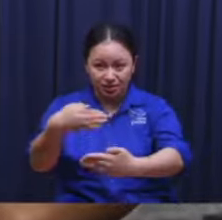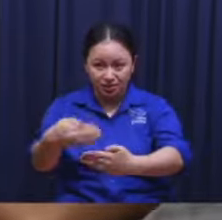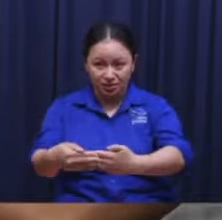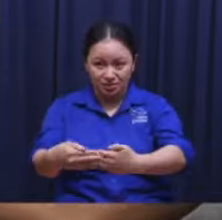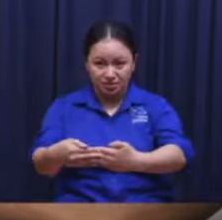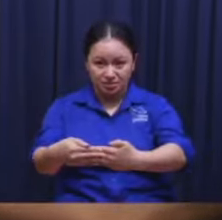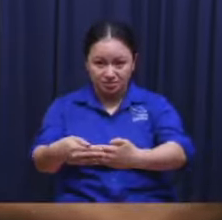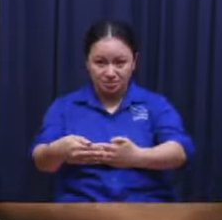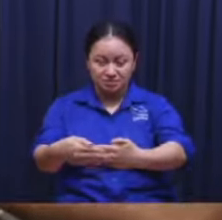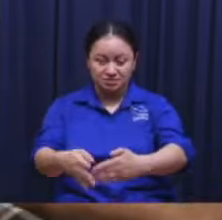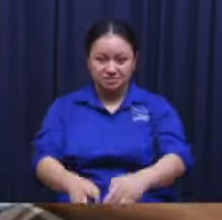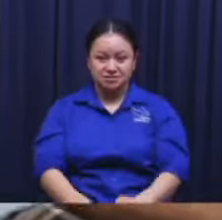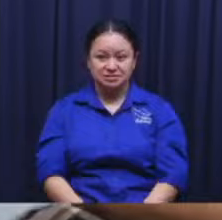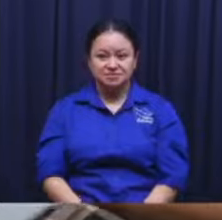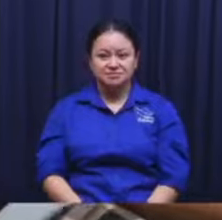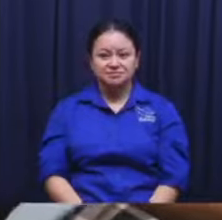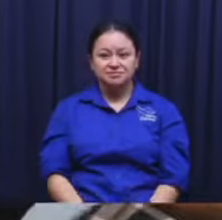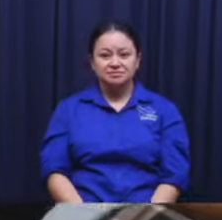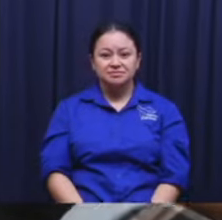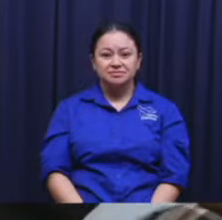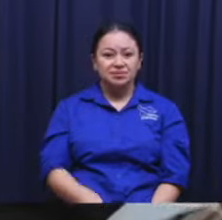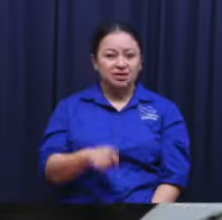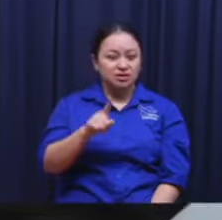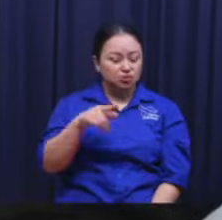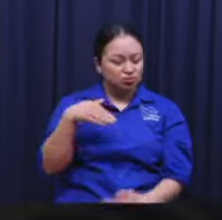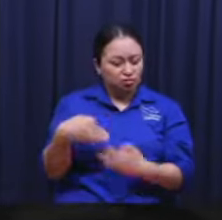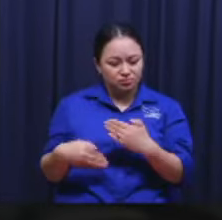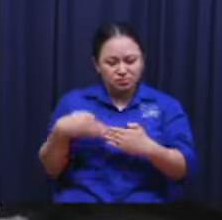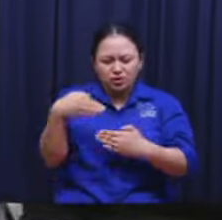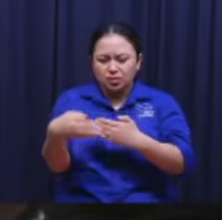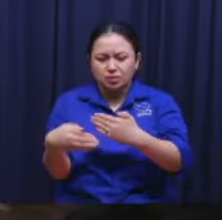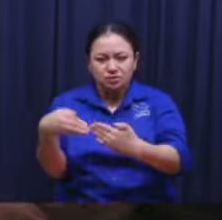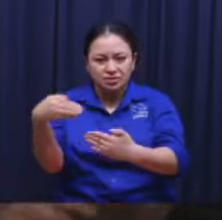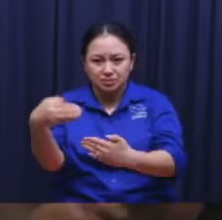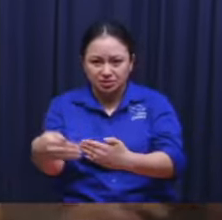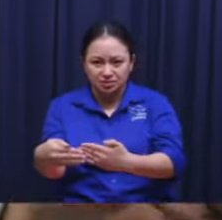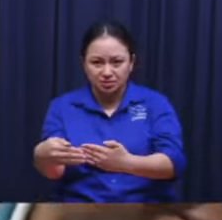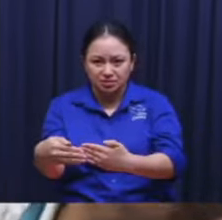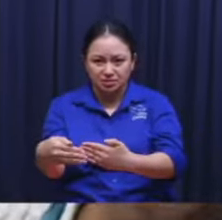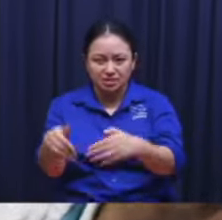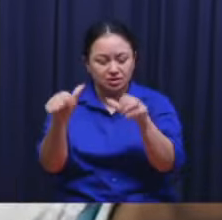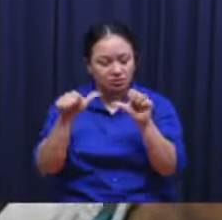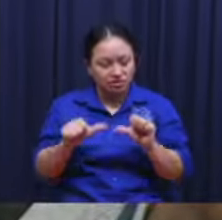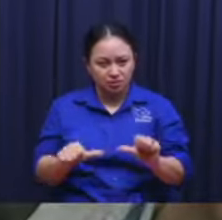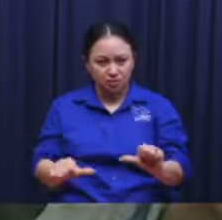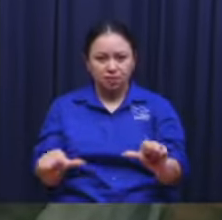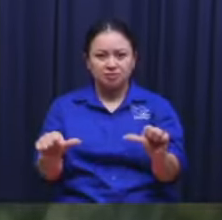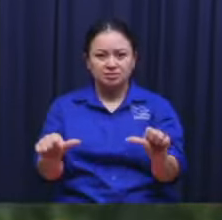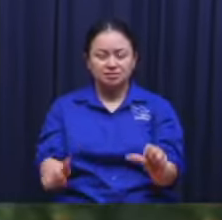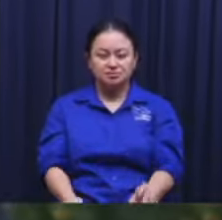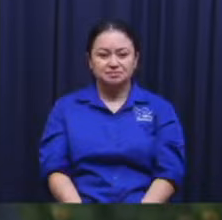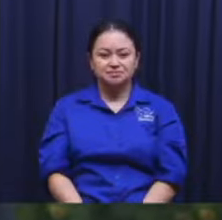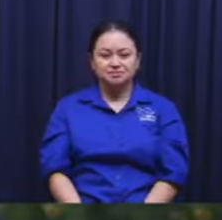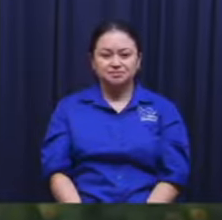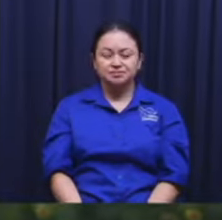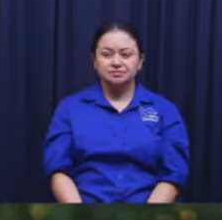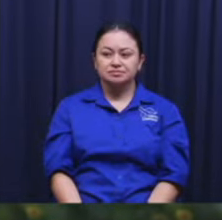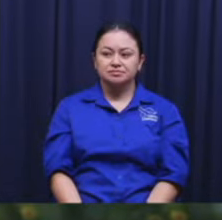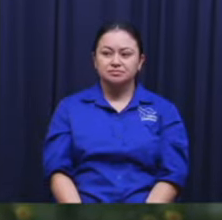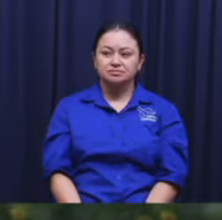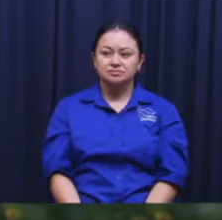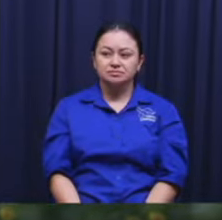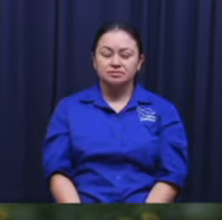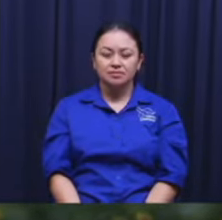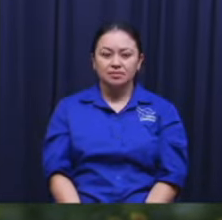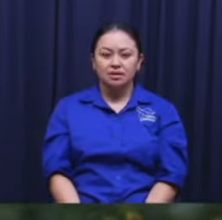voy. No, no estás perseverando. Pero mira lo que me interesa, hacia donde quiero continuar con